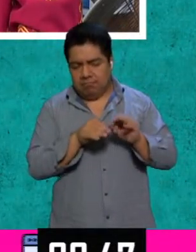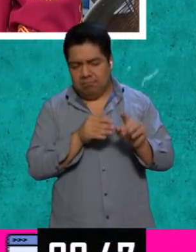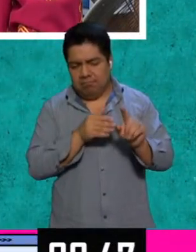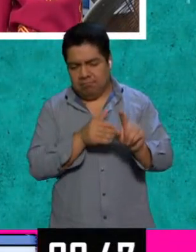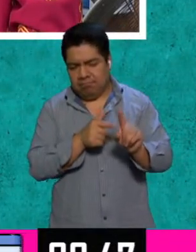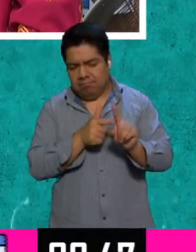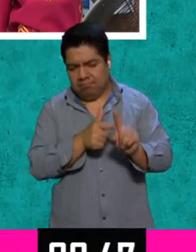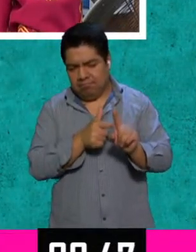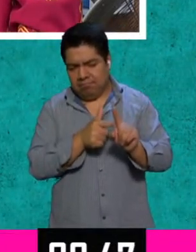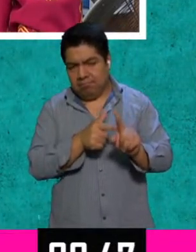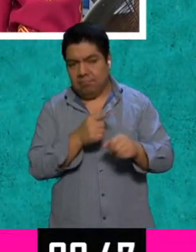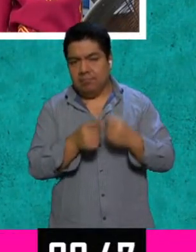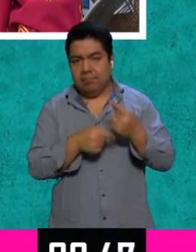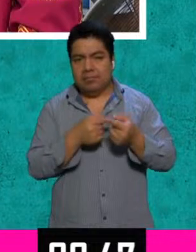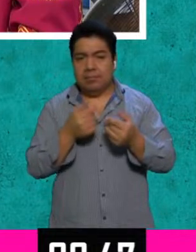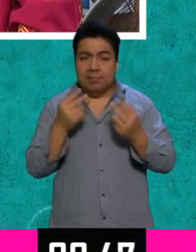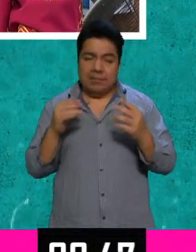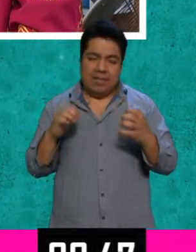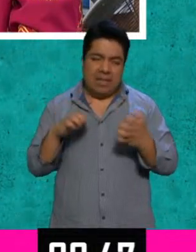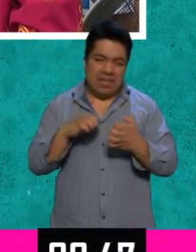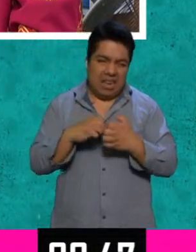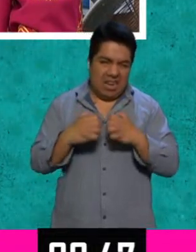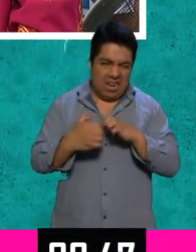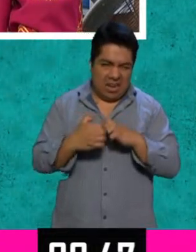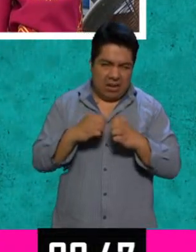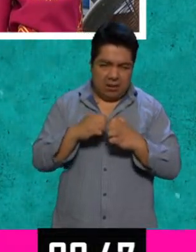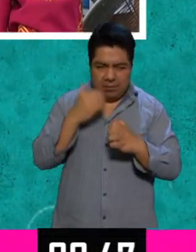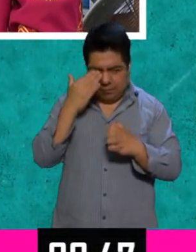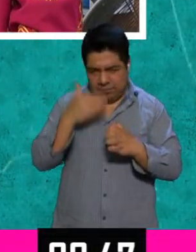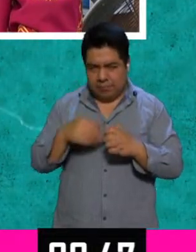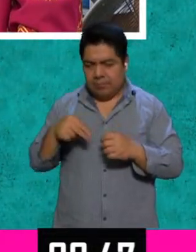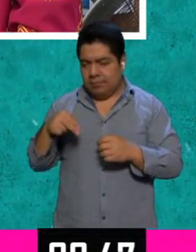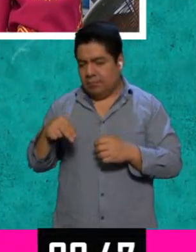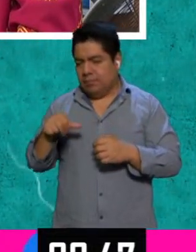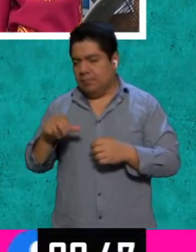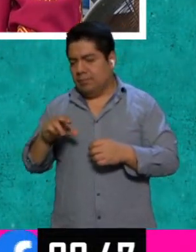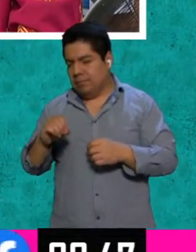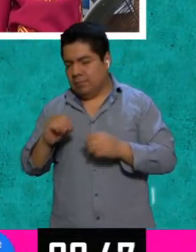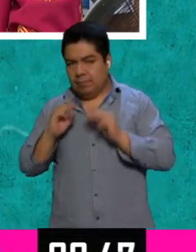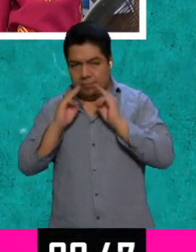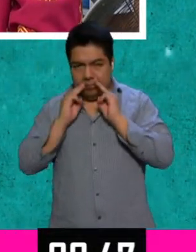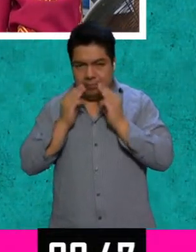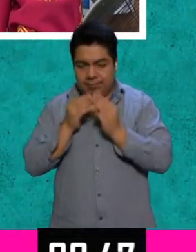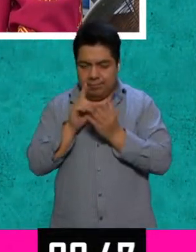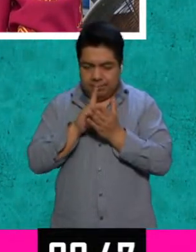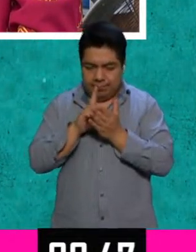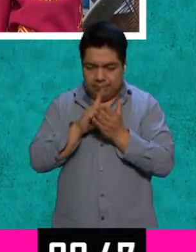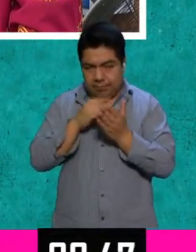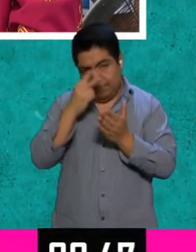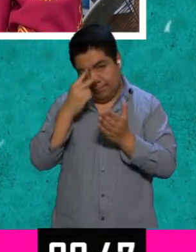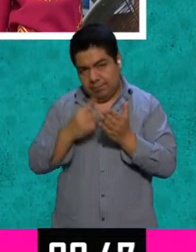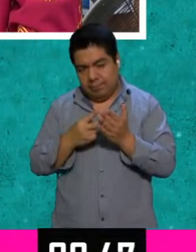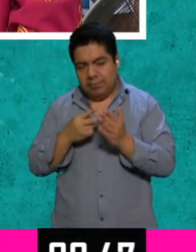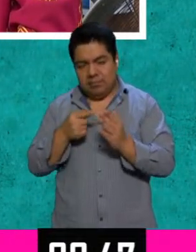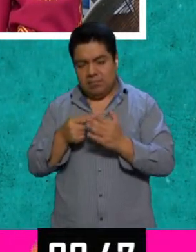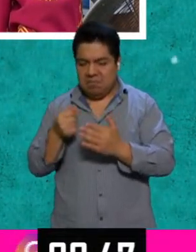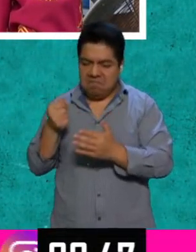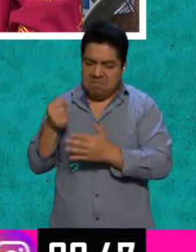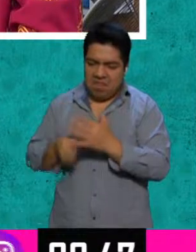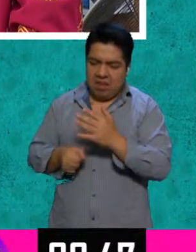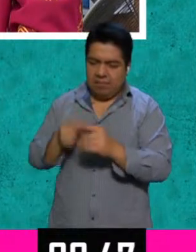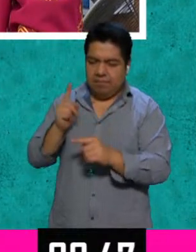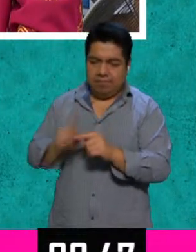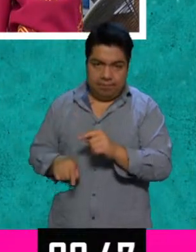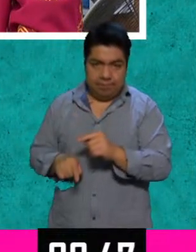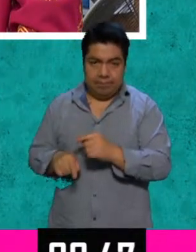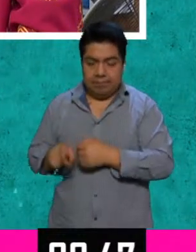para terminar con el gran enemigo que representan los cárteles de la droga mexicanos, golpear a quienes son,